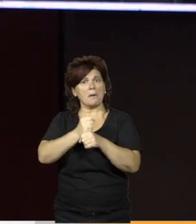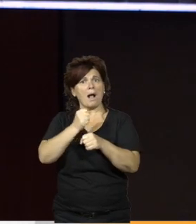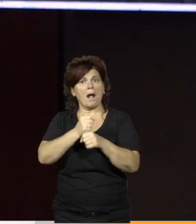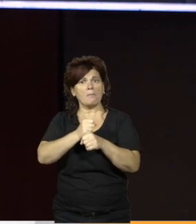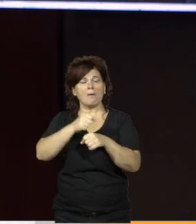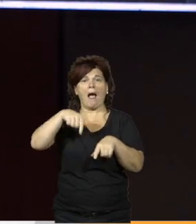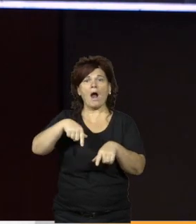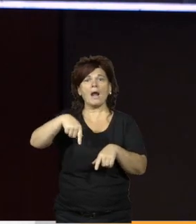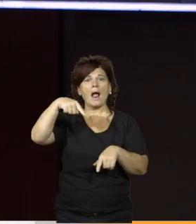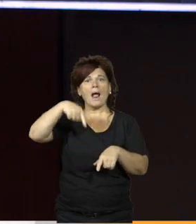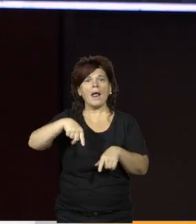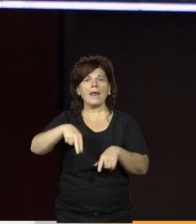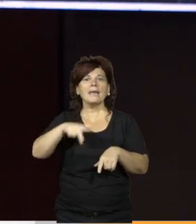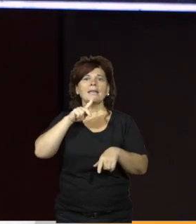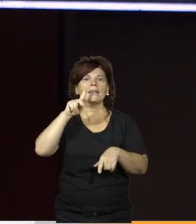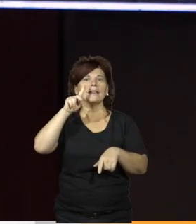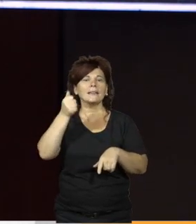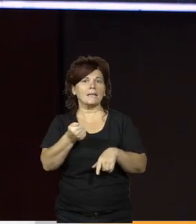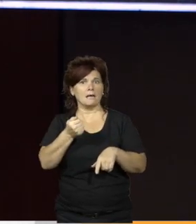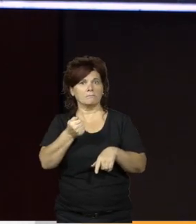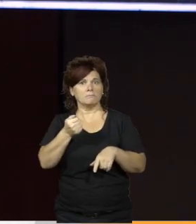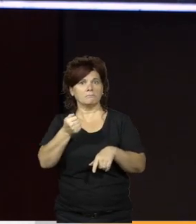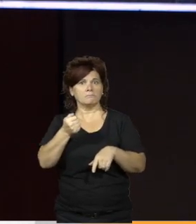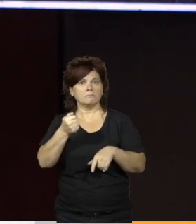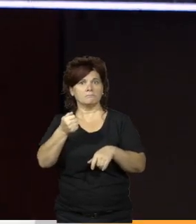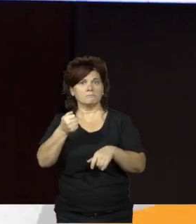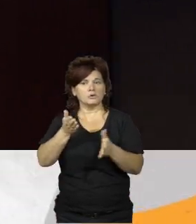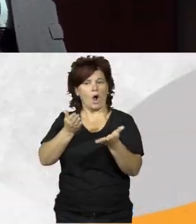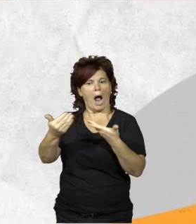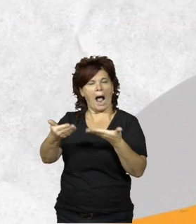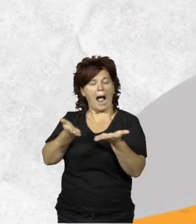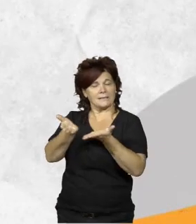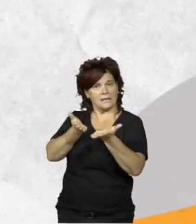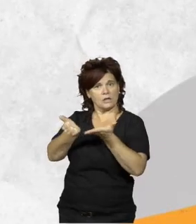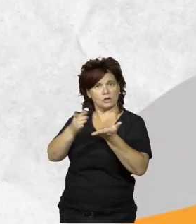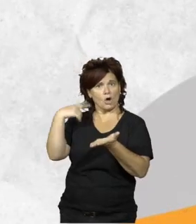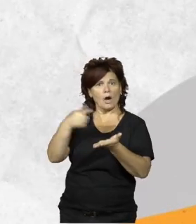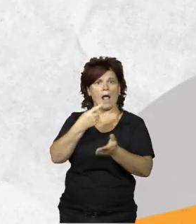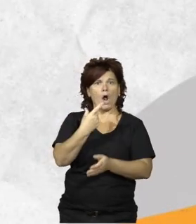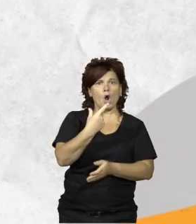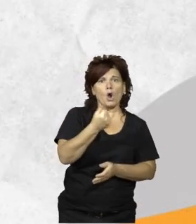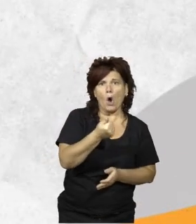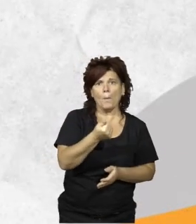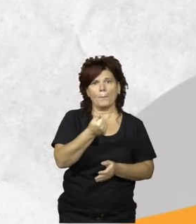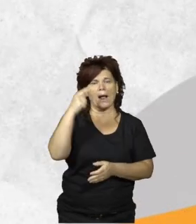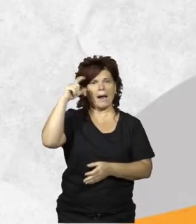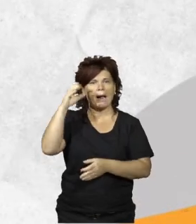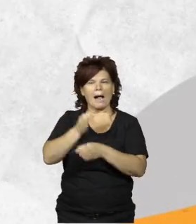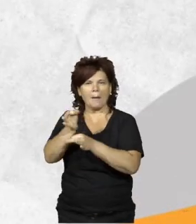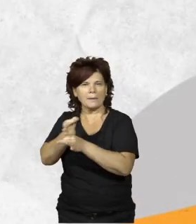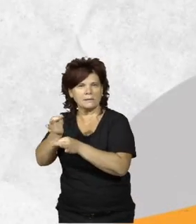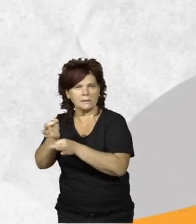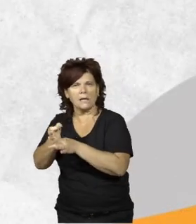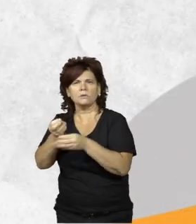INTA. El INTA de Corrientes nos está asesorando en la compra y en la capacitación del manejo de drones para